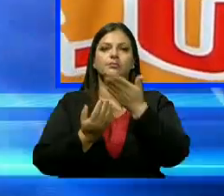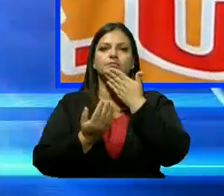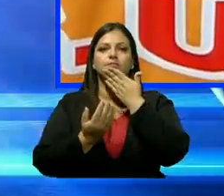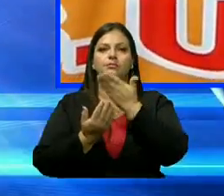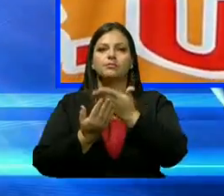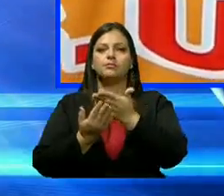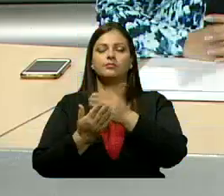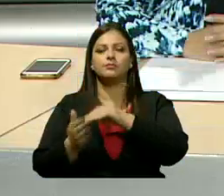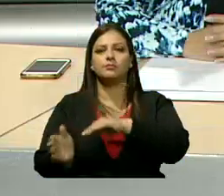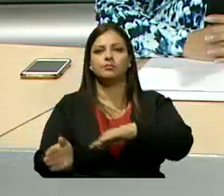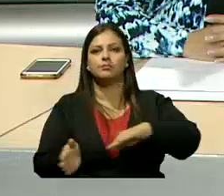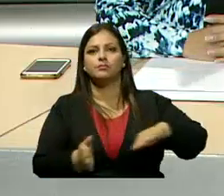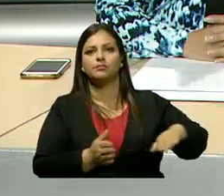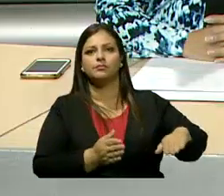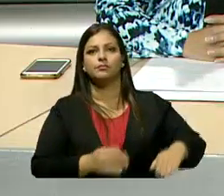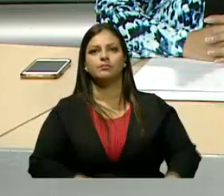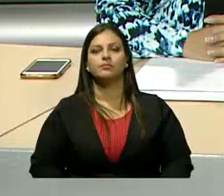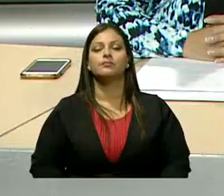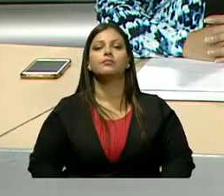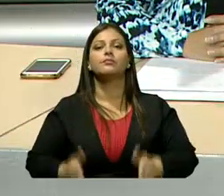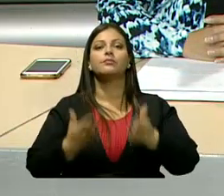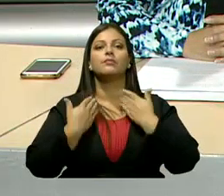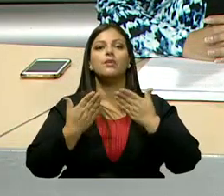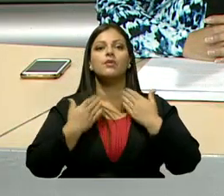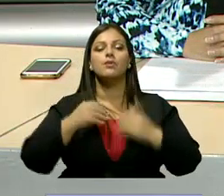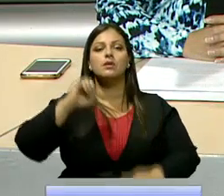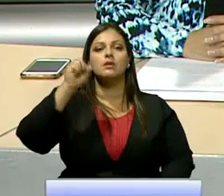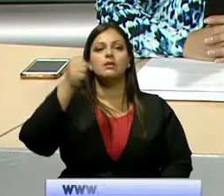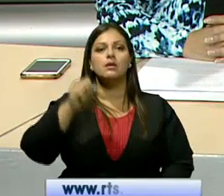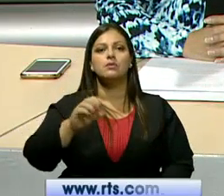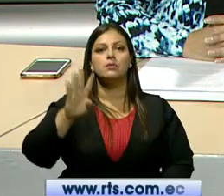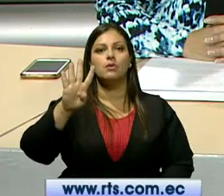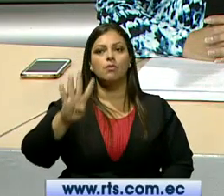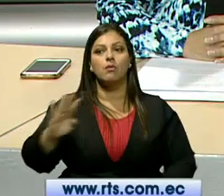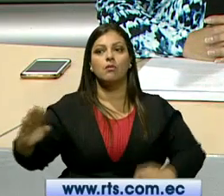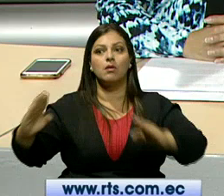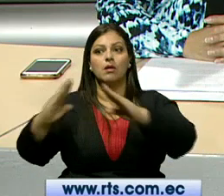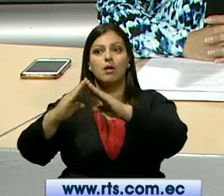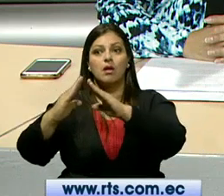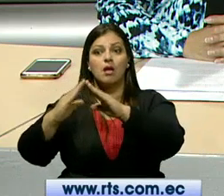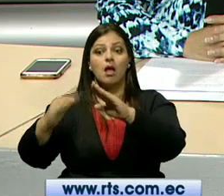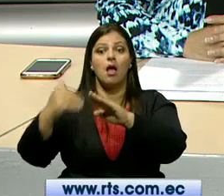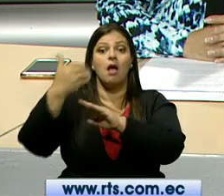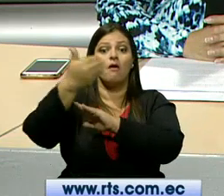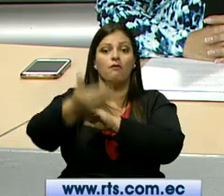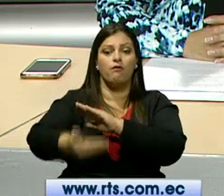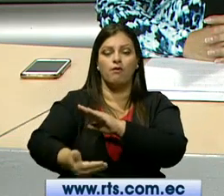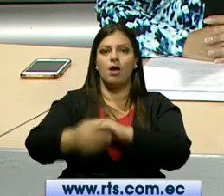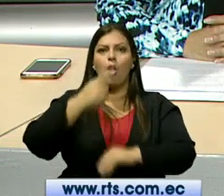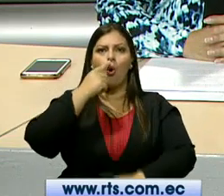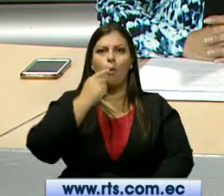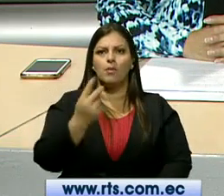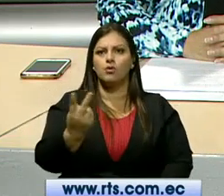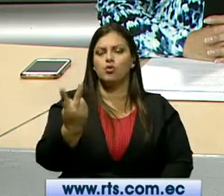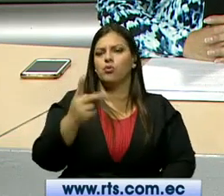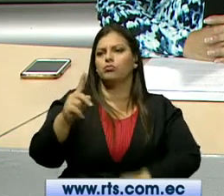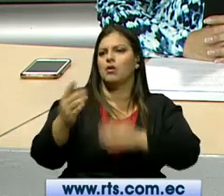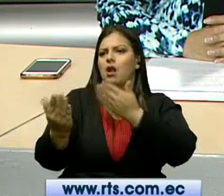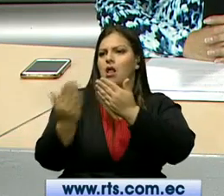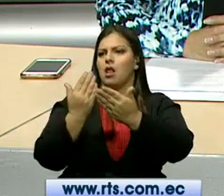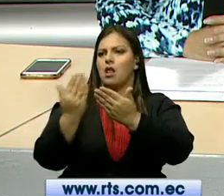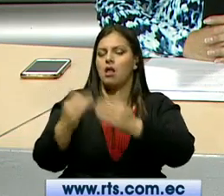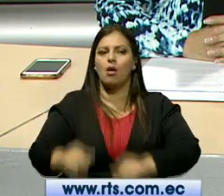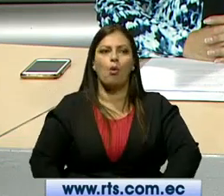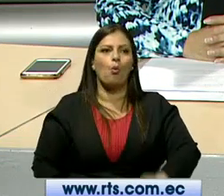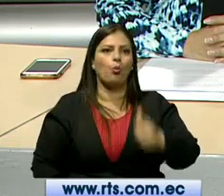Reiteramos que moradores de la ciudadela Sauces 4 en el norte de Guayaquil están alarmados luego de que un hombre fue asesinado con varios impactos de bala